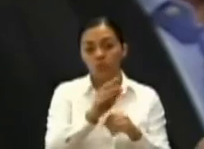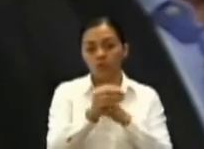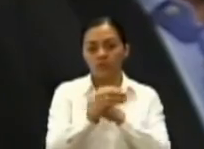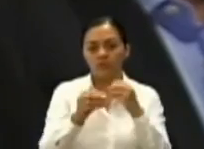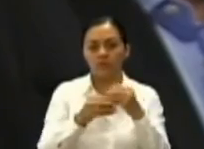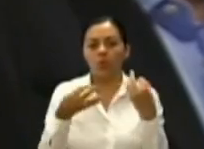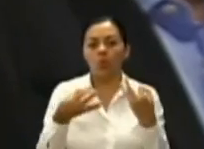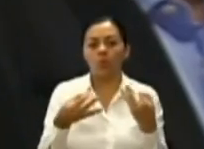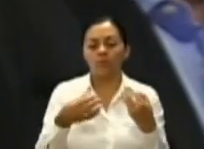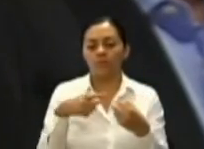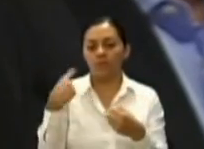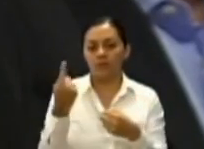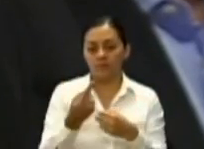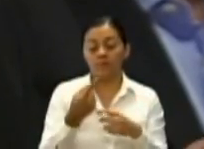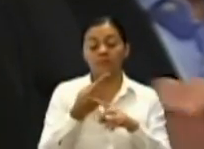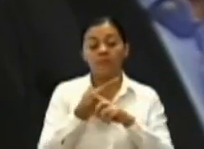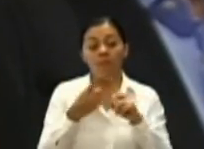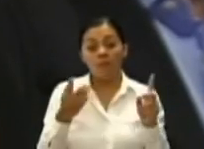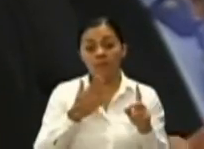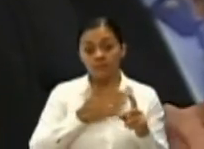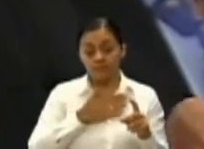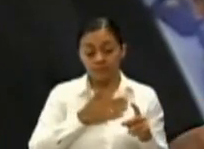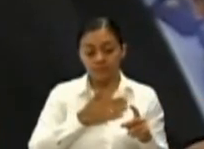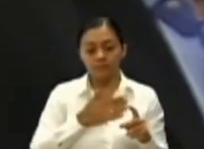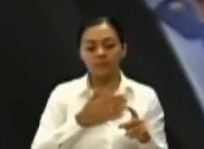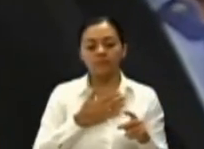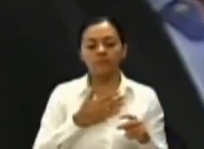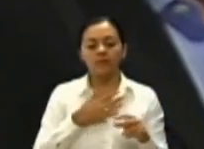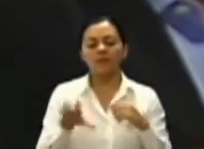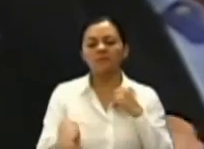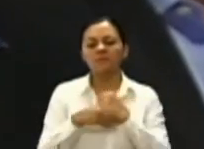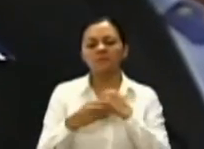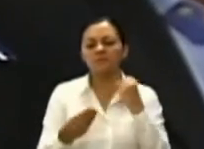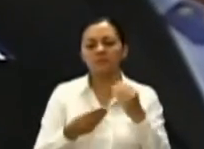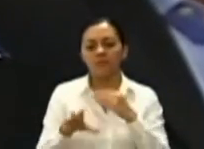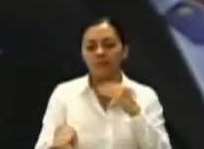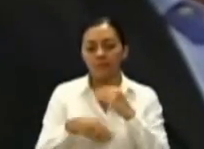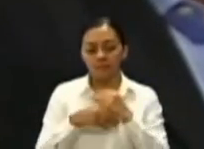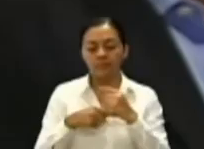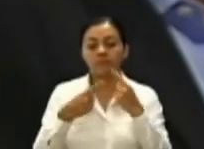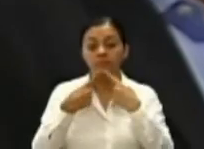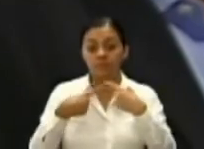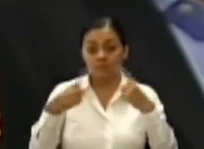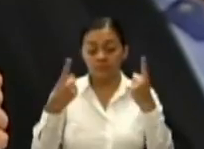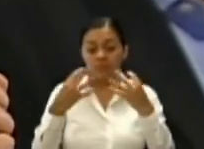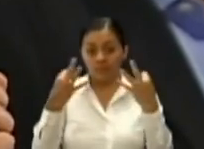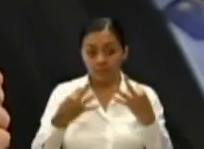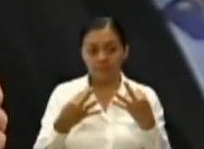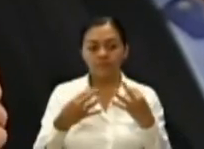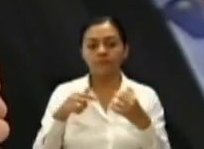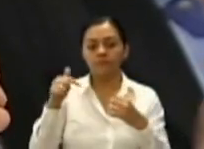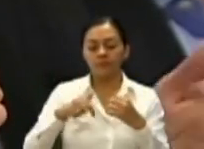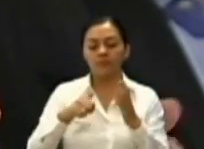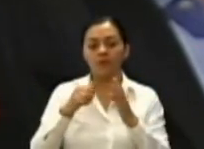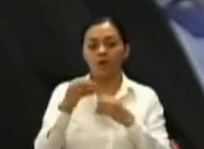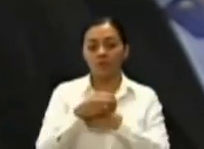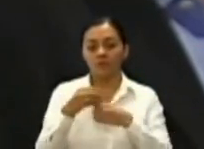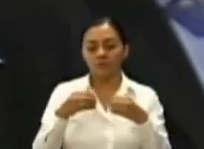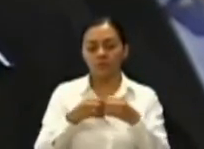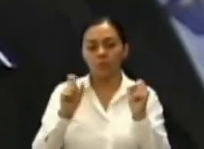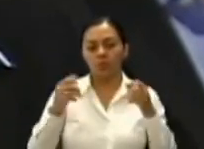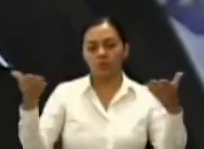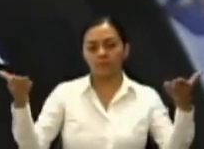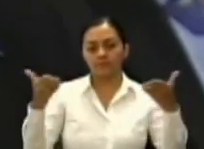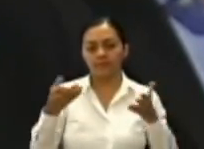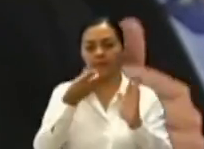estándares nosotros además hemos mediante el decreto se ha posibilitado el que esta agencia pueda receptar denuncias